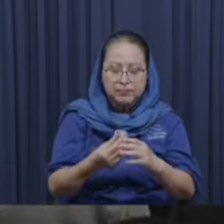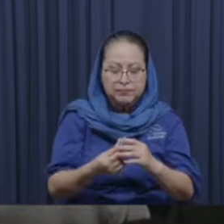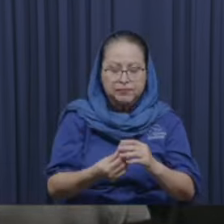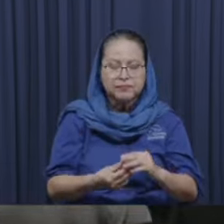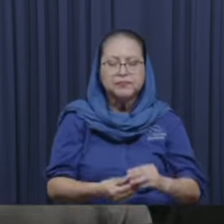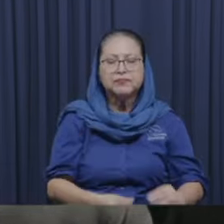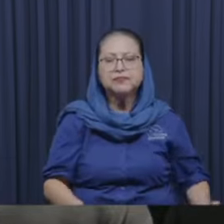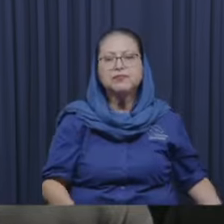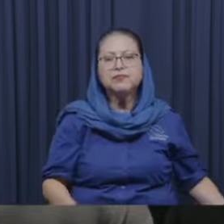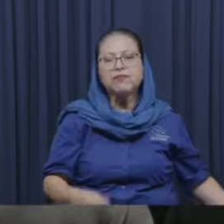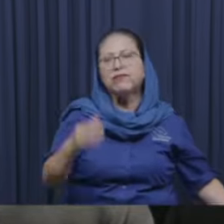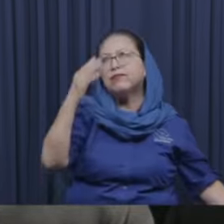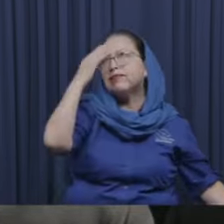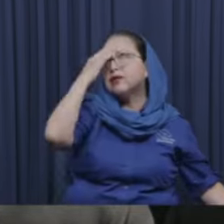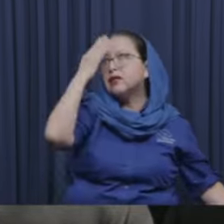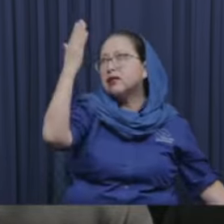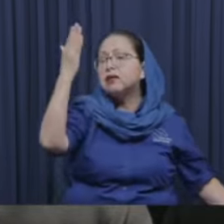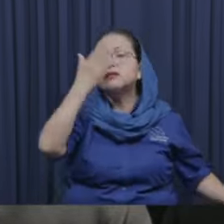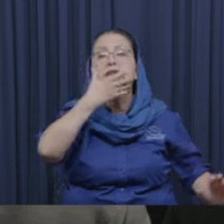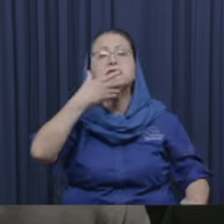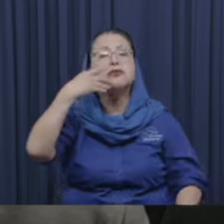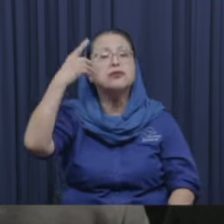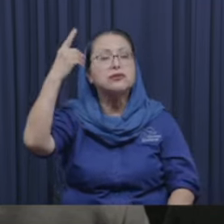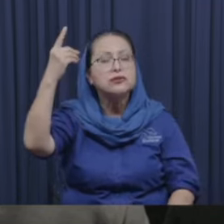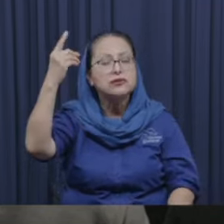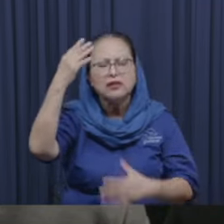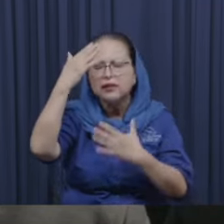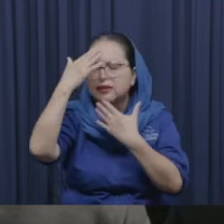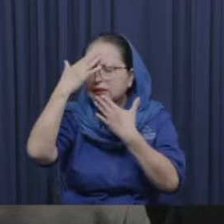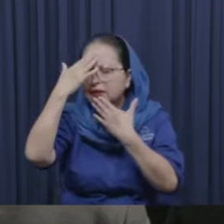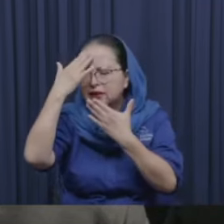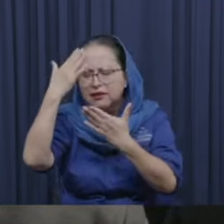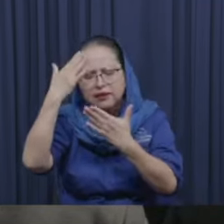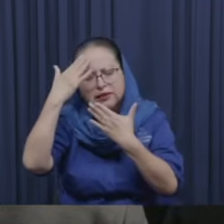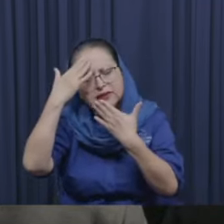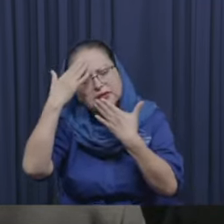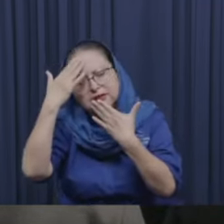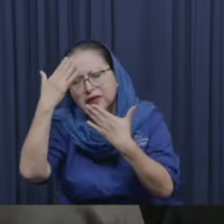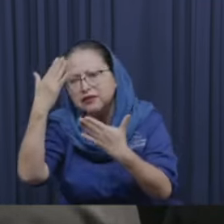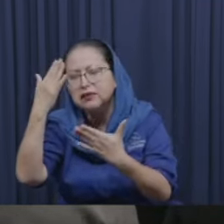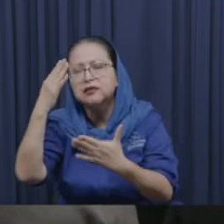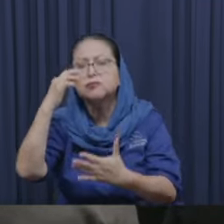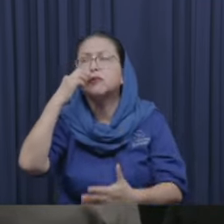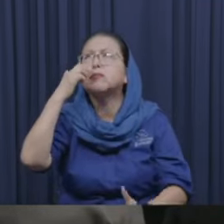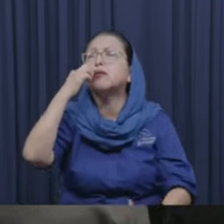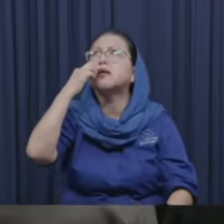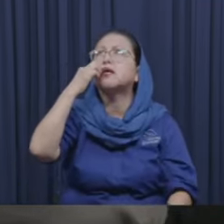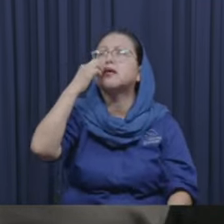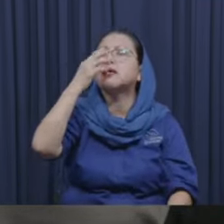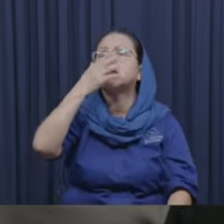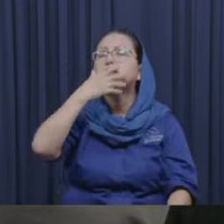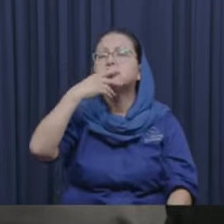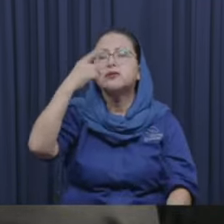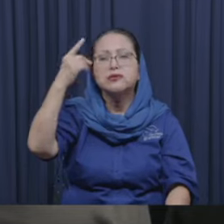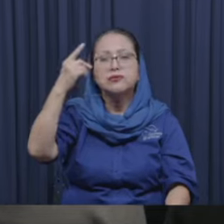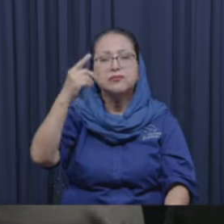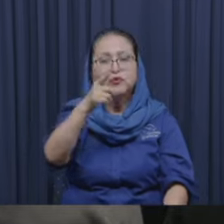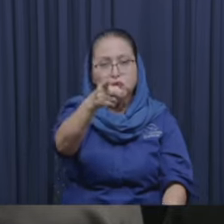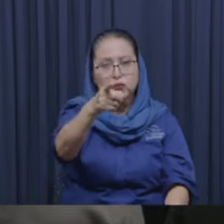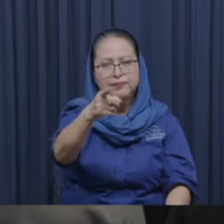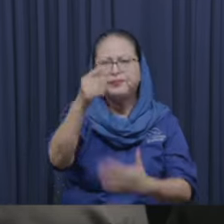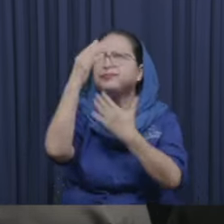Jesús Gracias Señor gracias padre Dale gracias